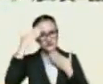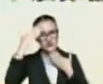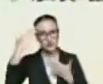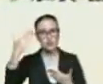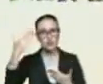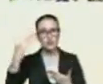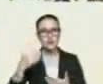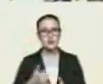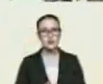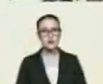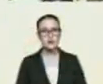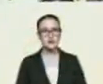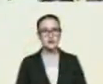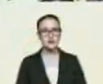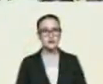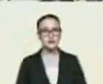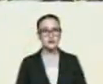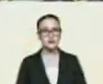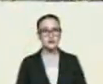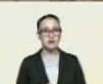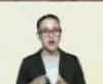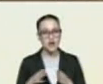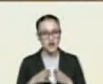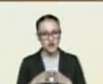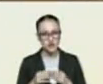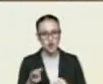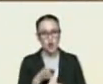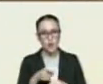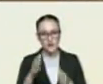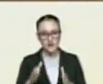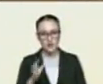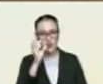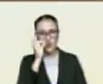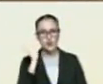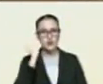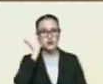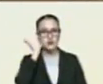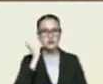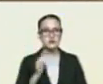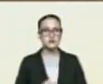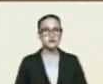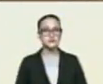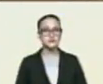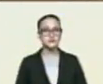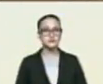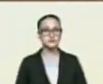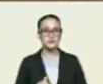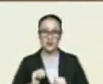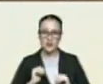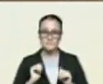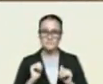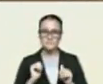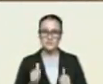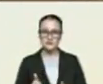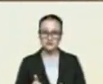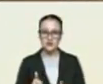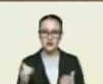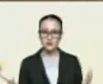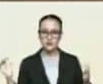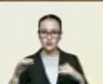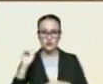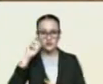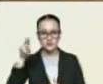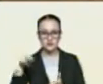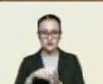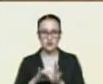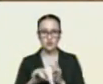los estimados, apreciados y respetados gobernadores y gobernadoras. Quiero dar inicio a esta sesión